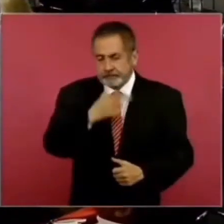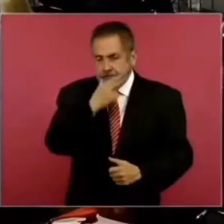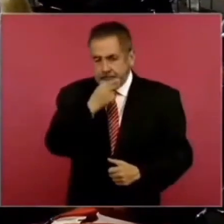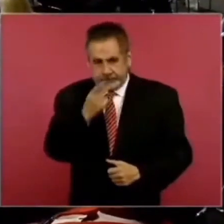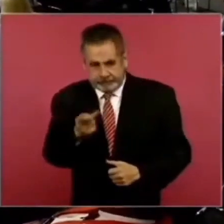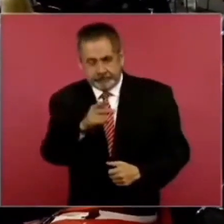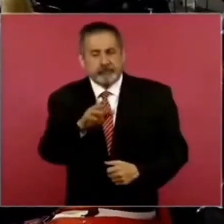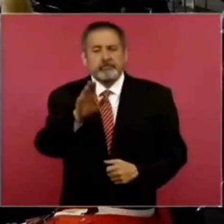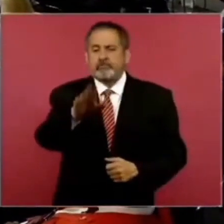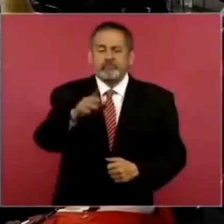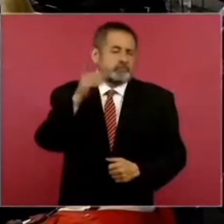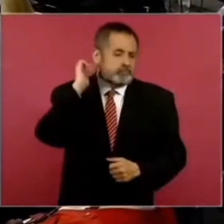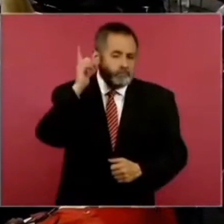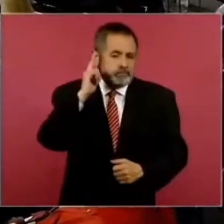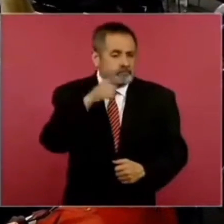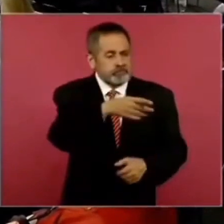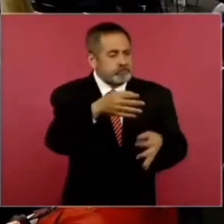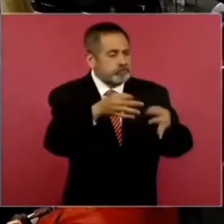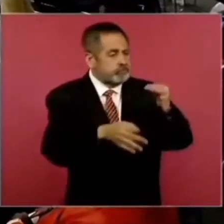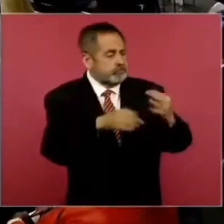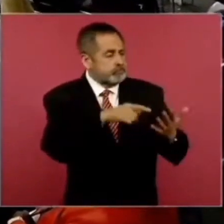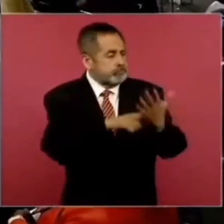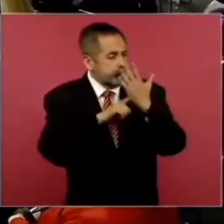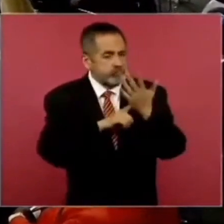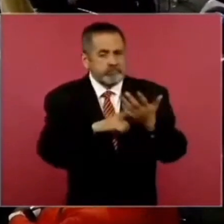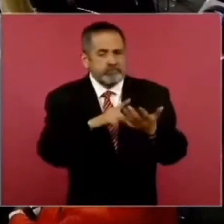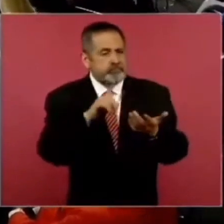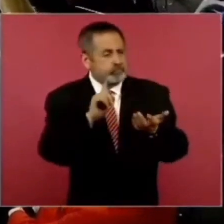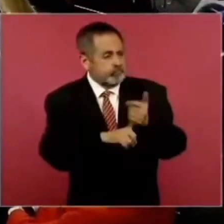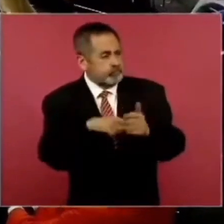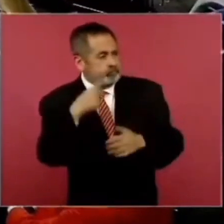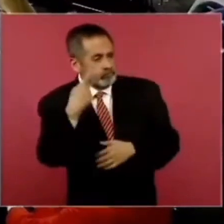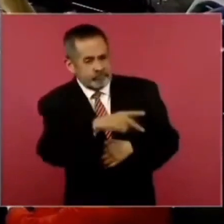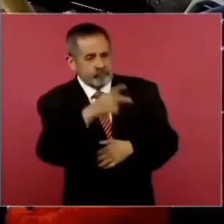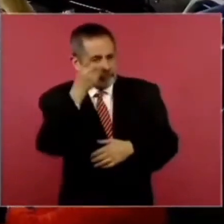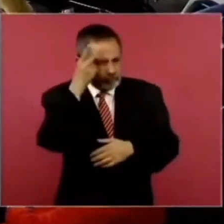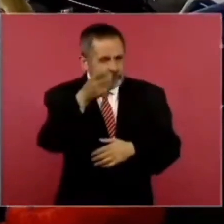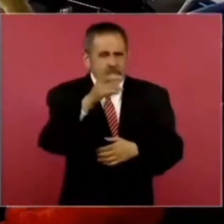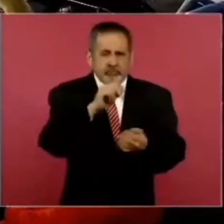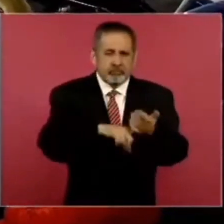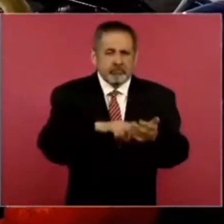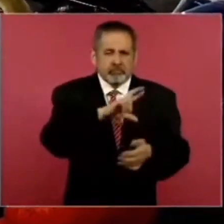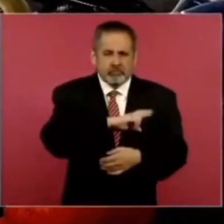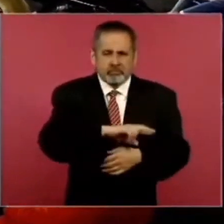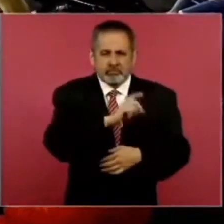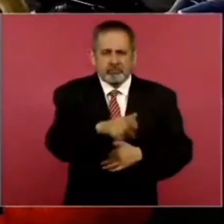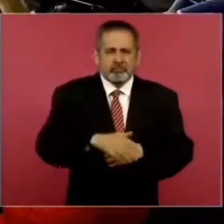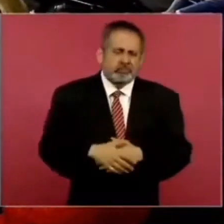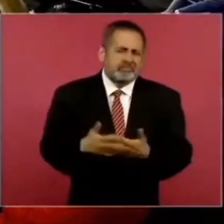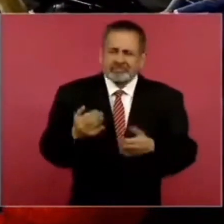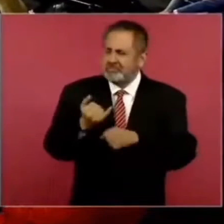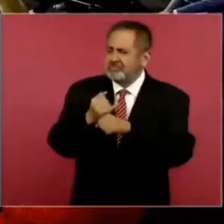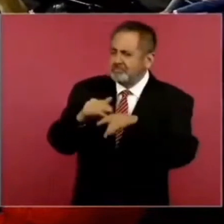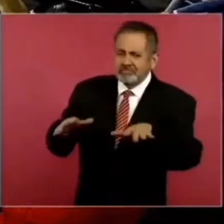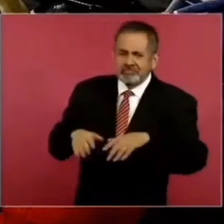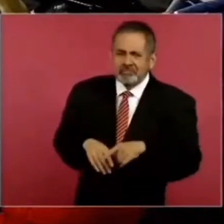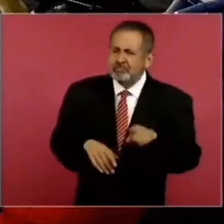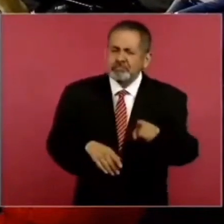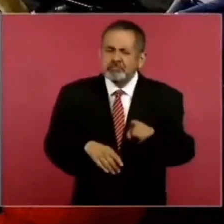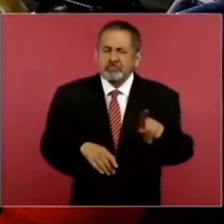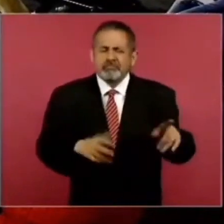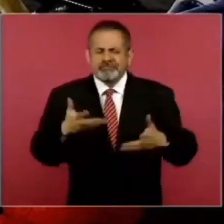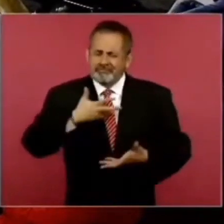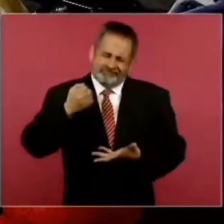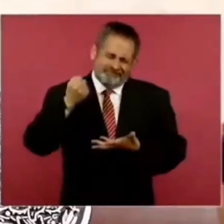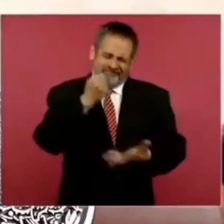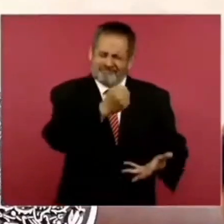los ministros nos digan que si son propios o son rentados. Sería bueno que informaran, pero siempre han tenido mucho